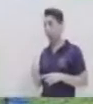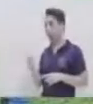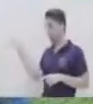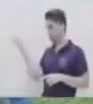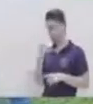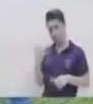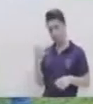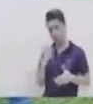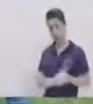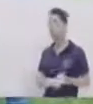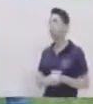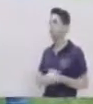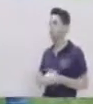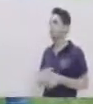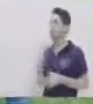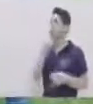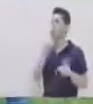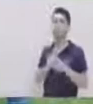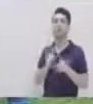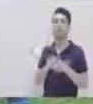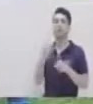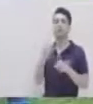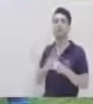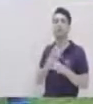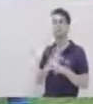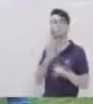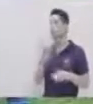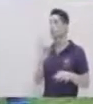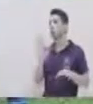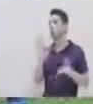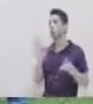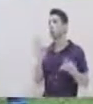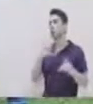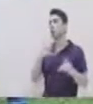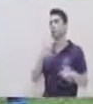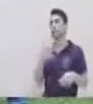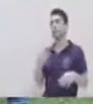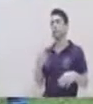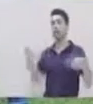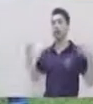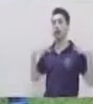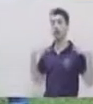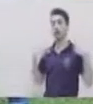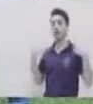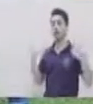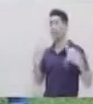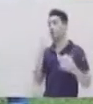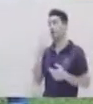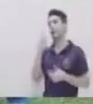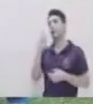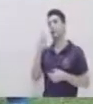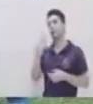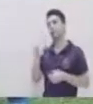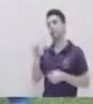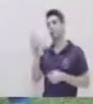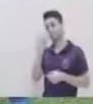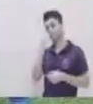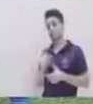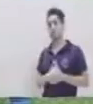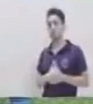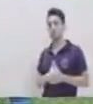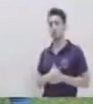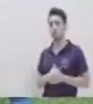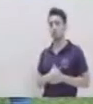la diferencia, ¿verdad? Así es. O también el uso inadecuado, el uso incorrecto de habemos. Cuando decimos habemos dos personas